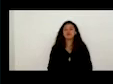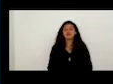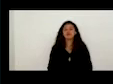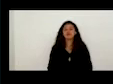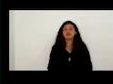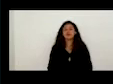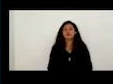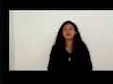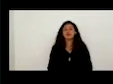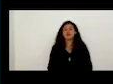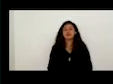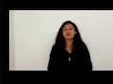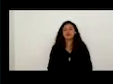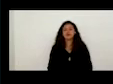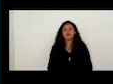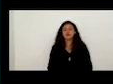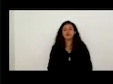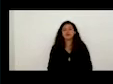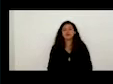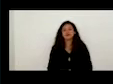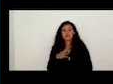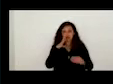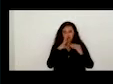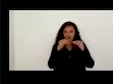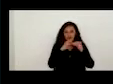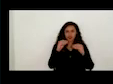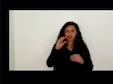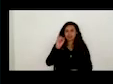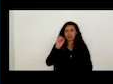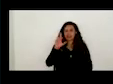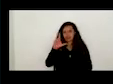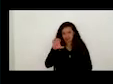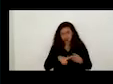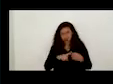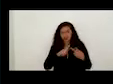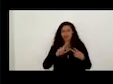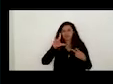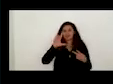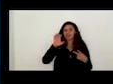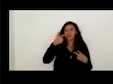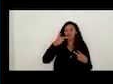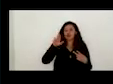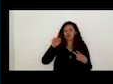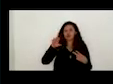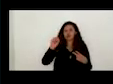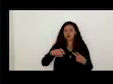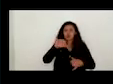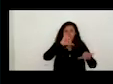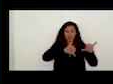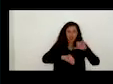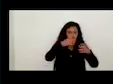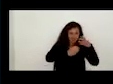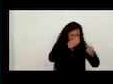Tenemos las frutas, los cereales, leguminosas, la leche y el yogur, como les había mencionado desde el